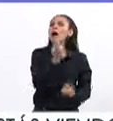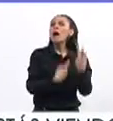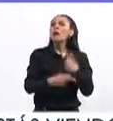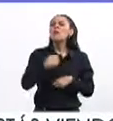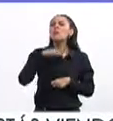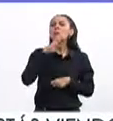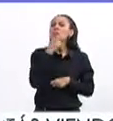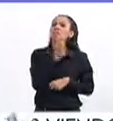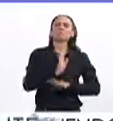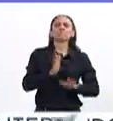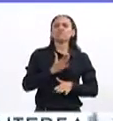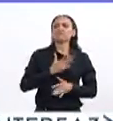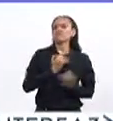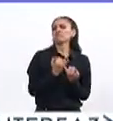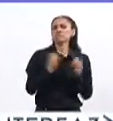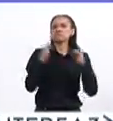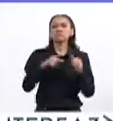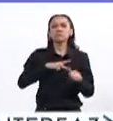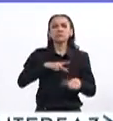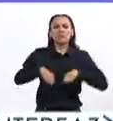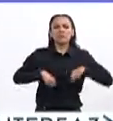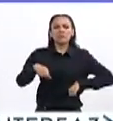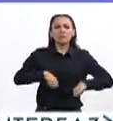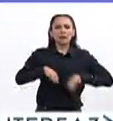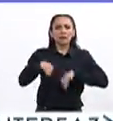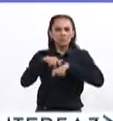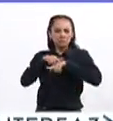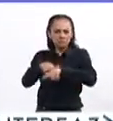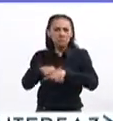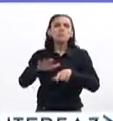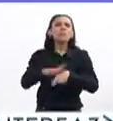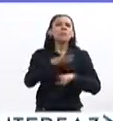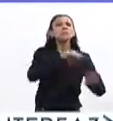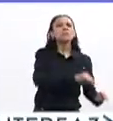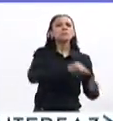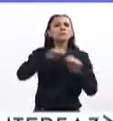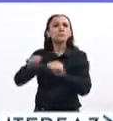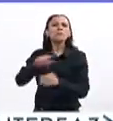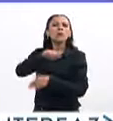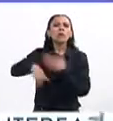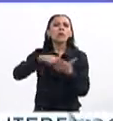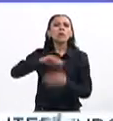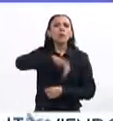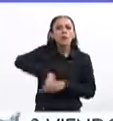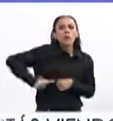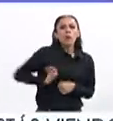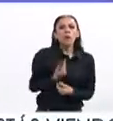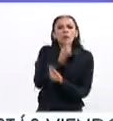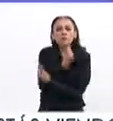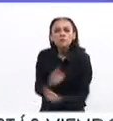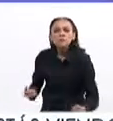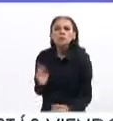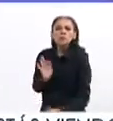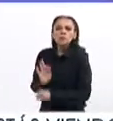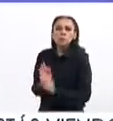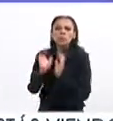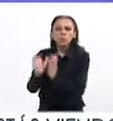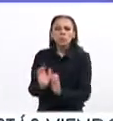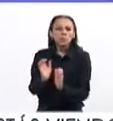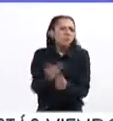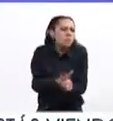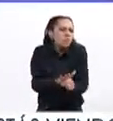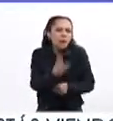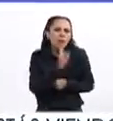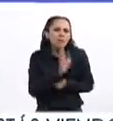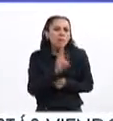seguir mis actividades, para ellos están también las guarderías. ¿Todo esto es válido o hay un modelo adecuado, idóneo, que debe de centrarse